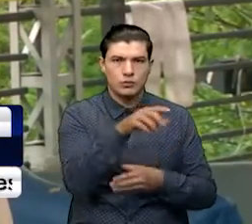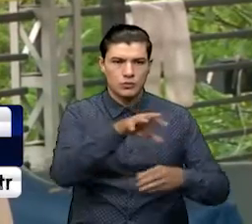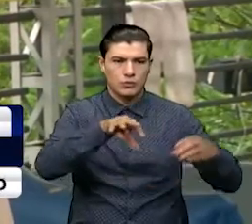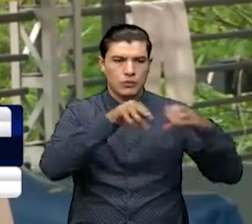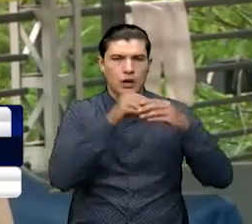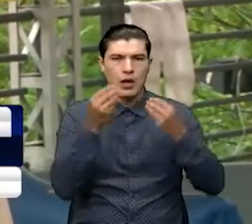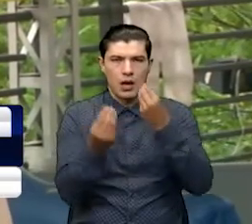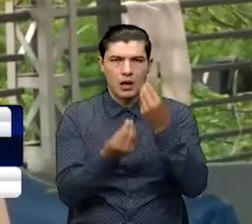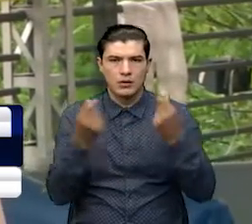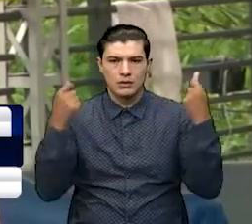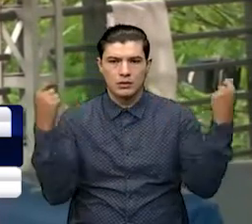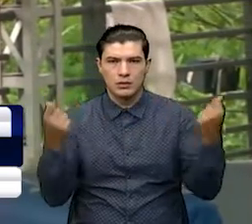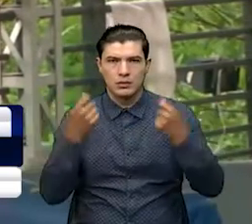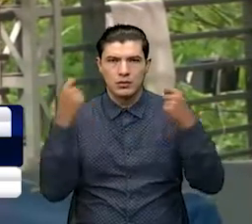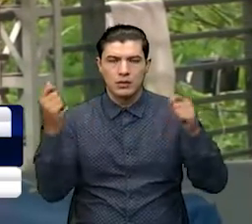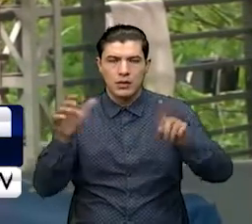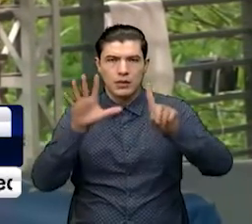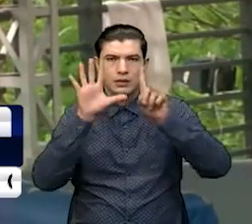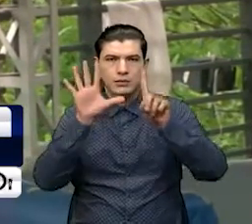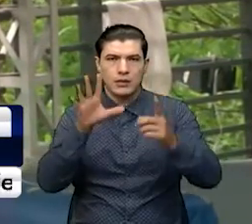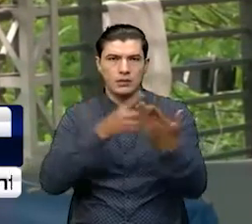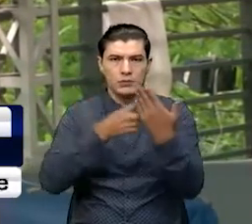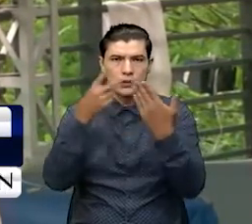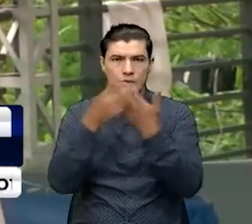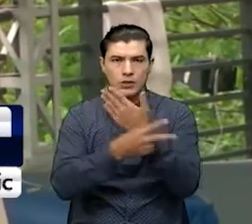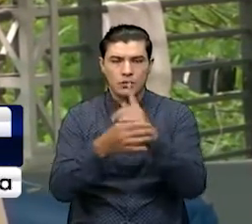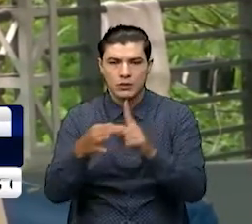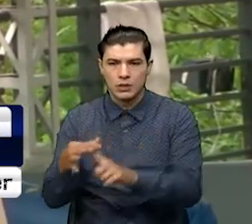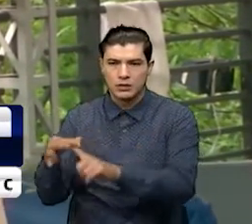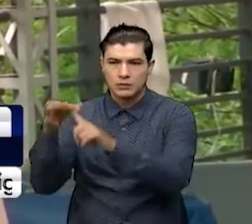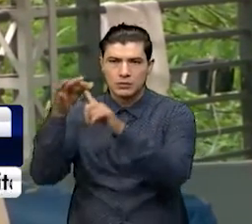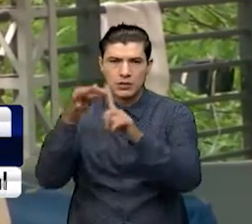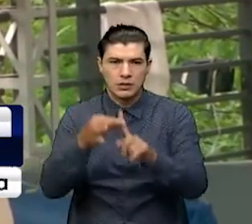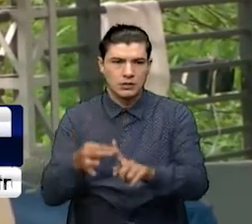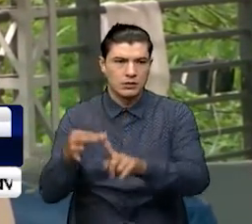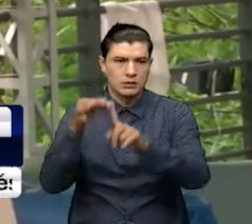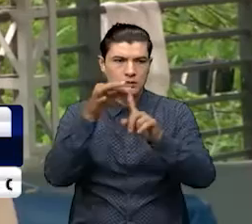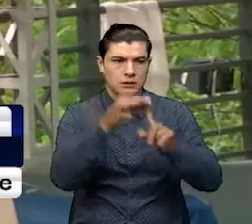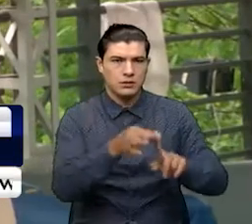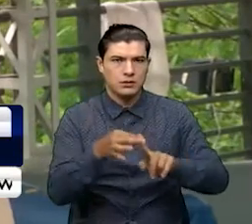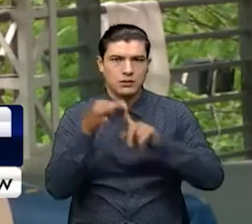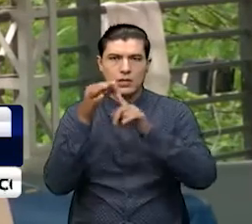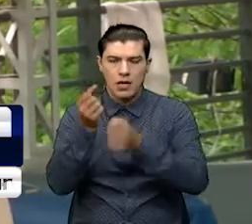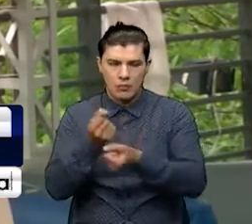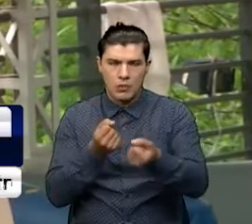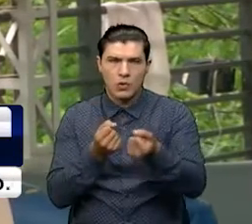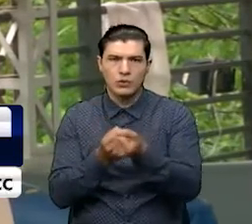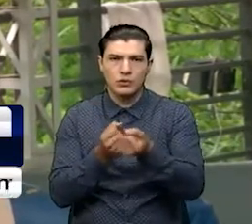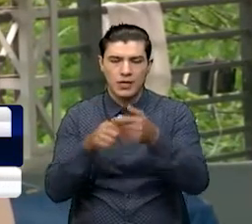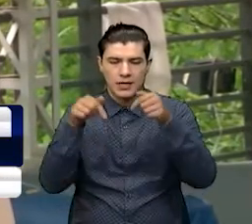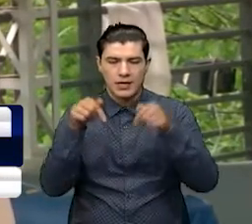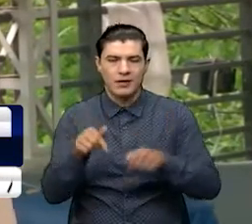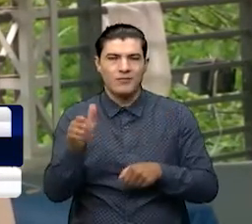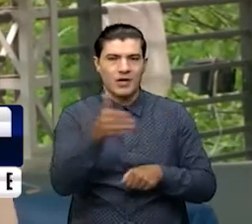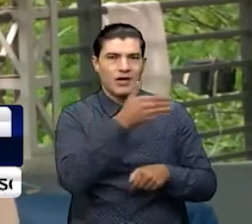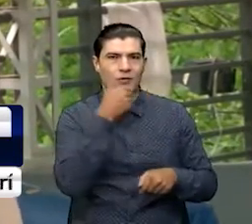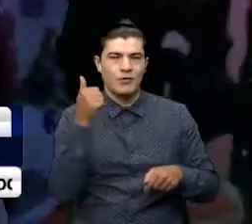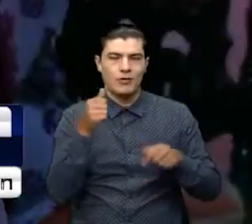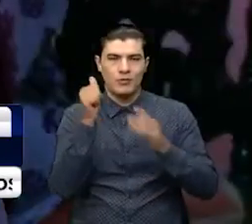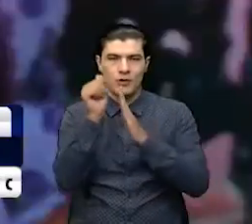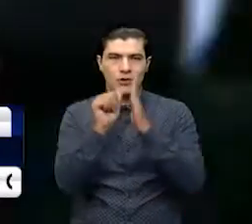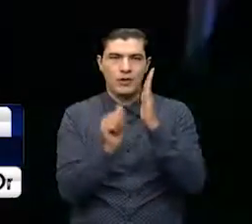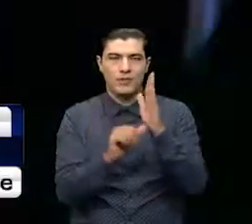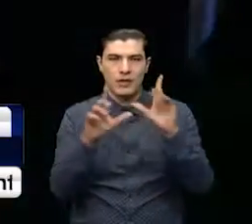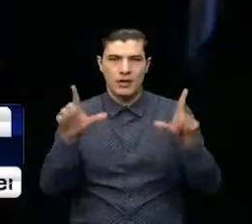de los 6 proyectos especiales que van a engrosar la parrilla de programación de nuestro canal tro